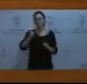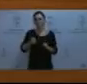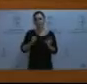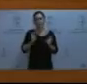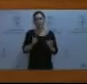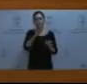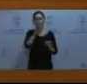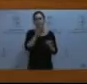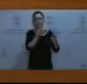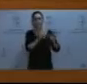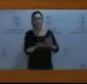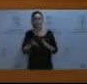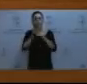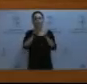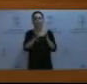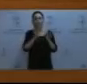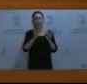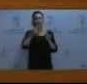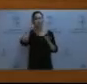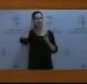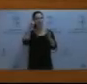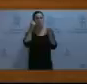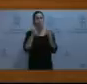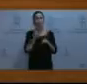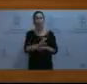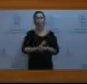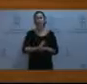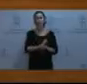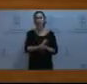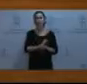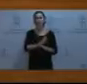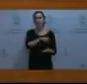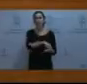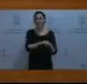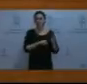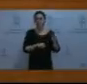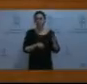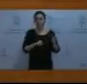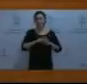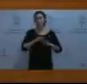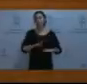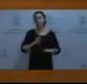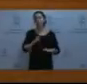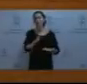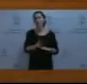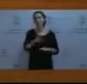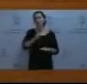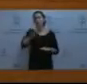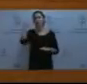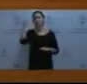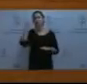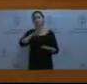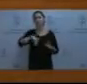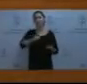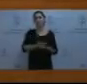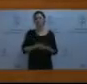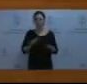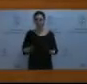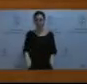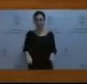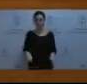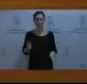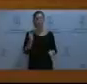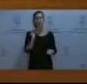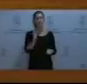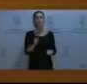decir, nada, porque el criterio debe ser de los expertos de la consejería. Y finalmente, la pregunta que a mí me parece más importante de toda esta exposición. Le pregunta si